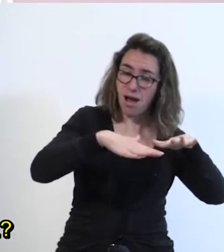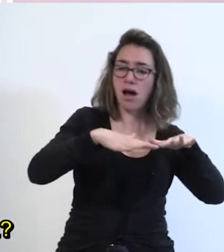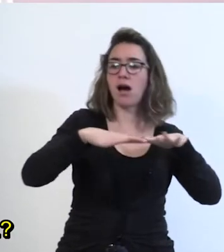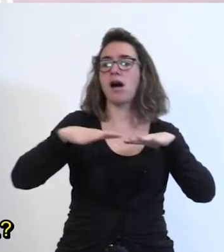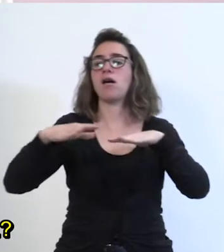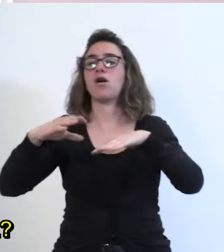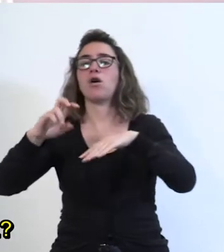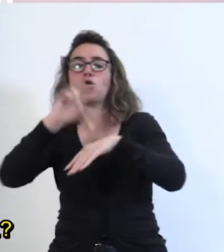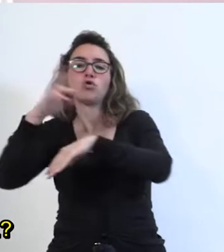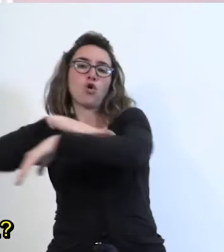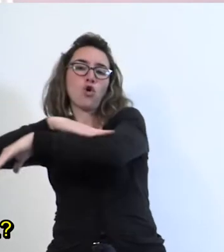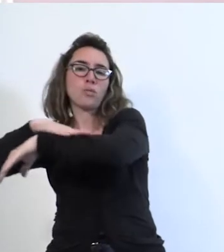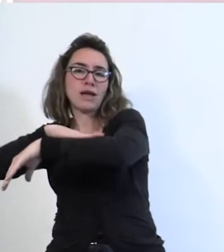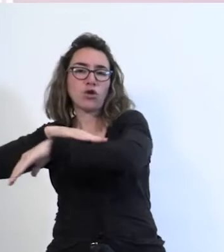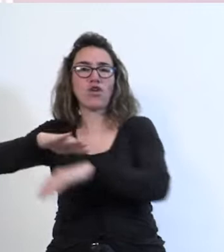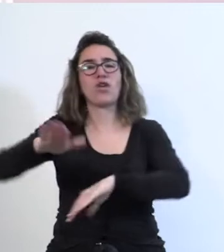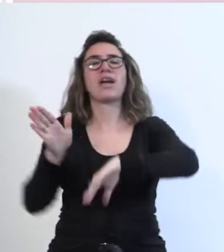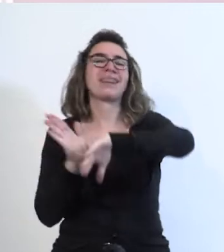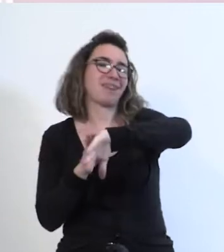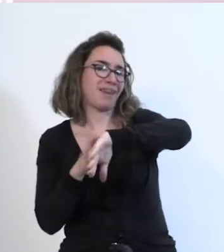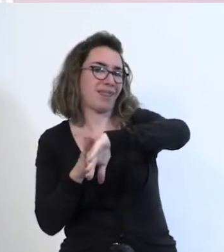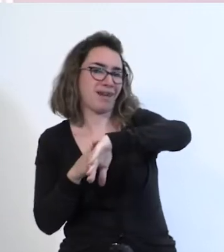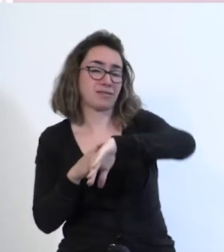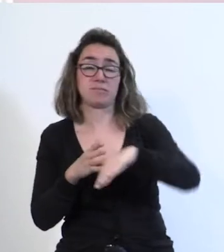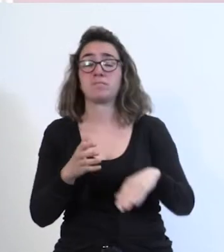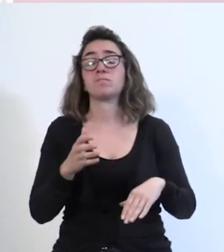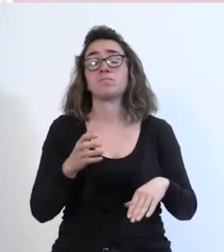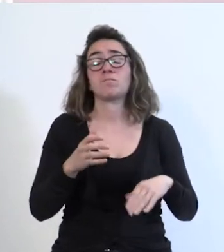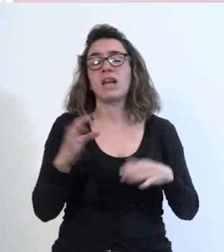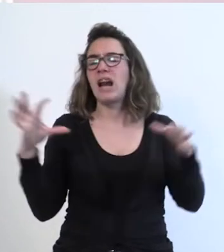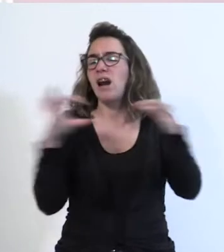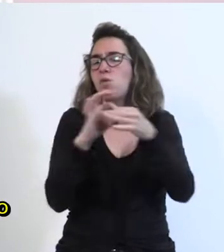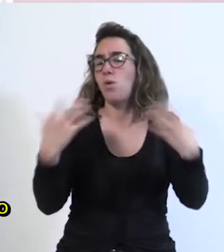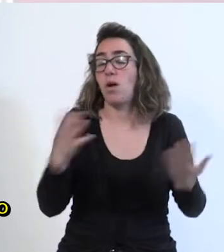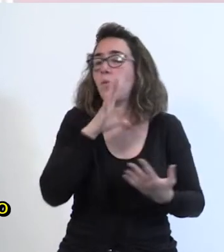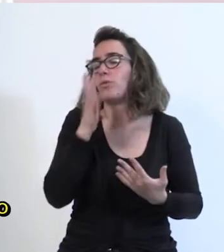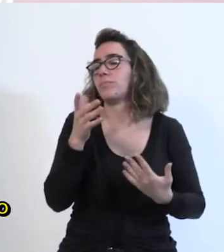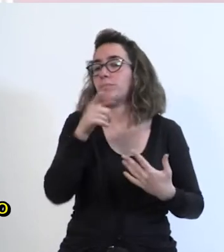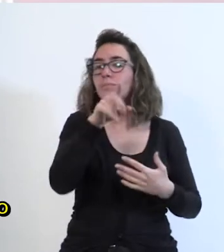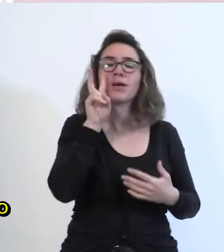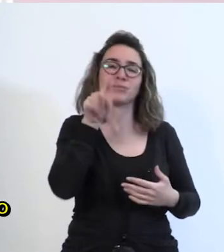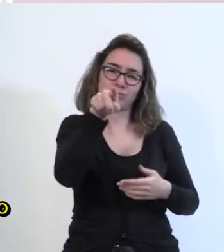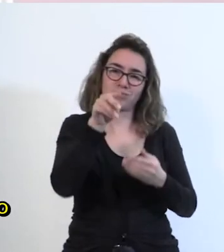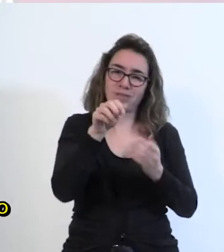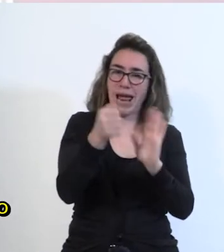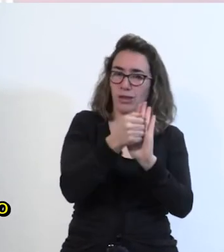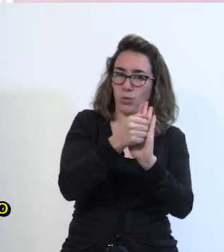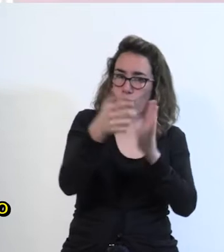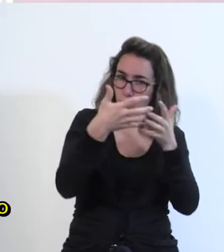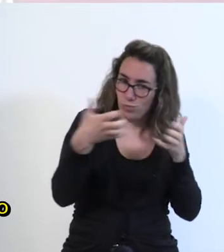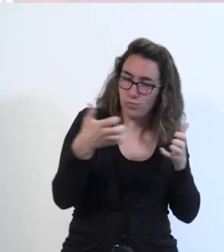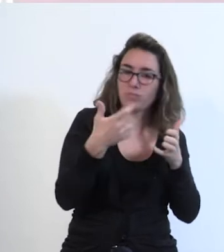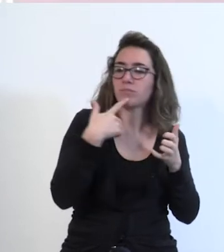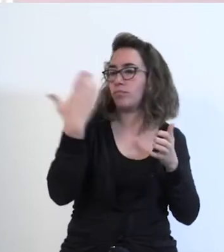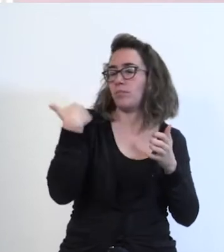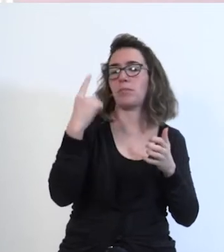los gobiernos, en algunos casos de izquierdas, a pesar de que yo subrayé una frase tuya de un artículo, que el momento en el que se vio que el primer